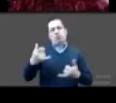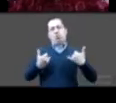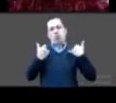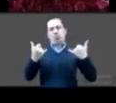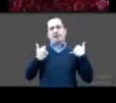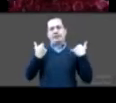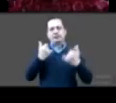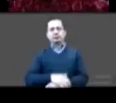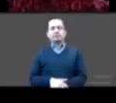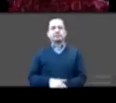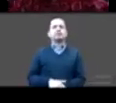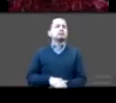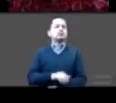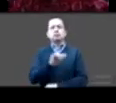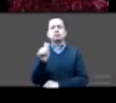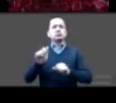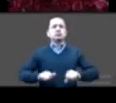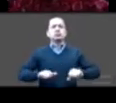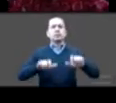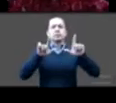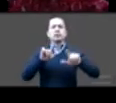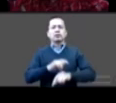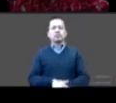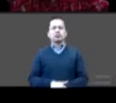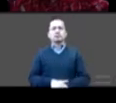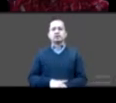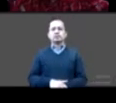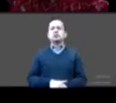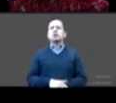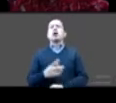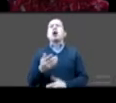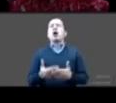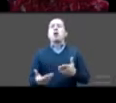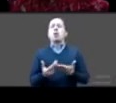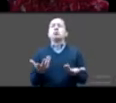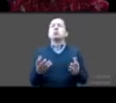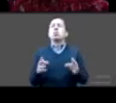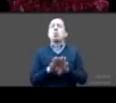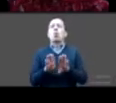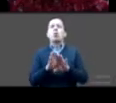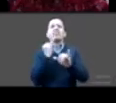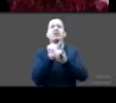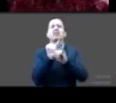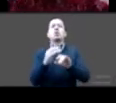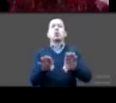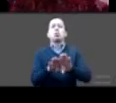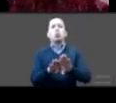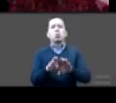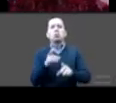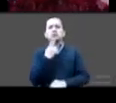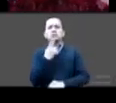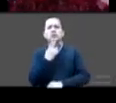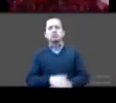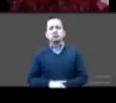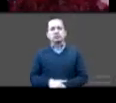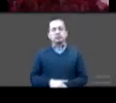situación actual, la que sigue, por favor, en cuanto al uso del internet, la siguiente, sí. Como